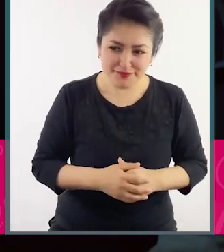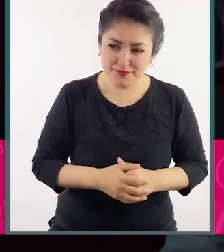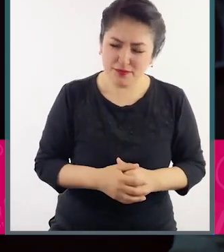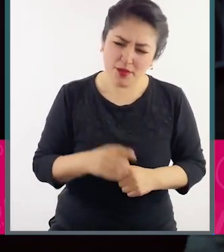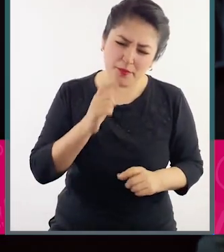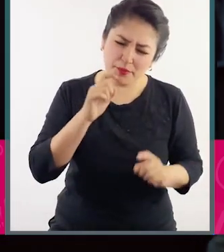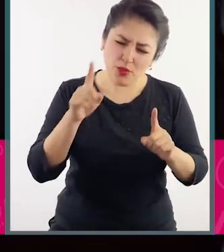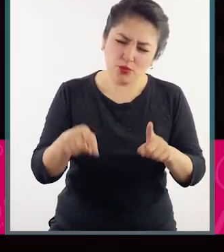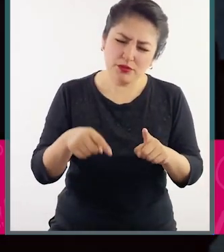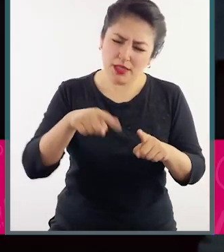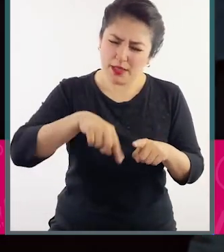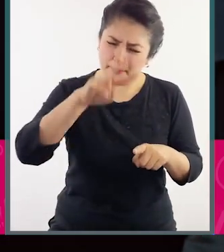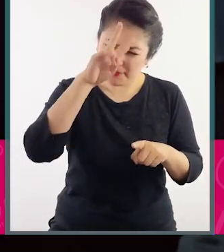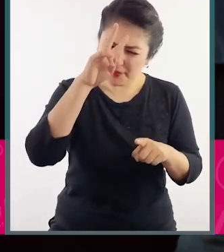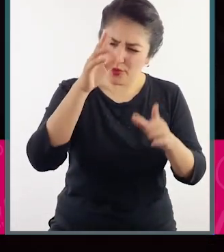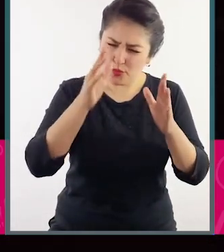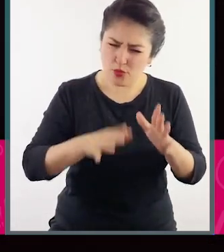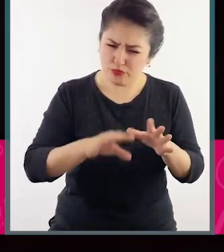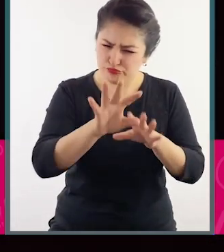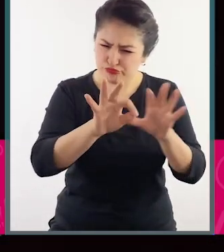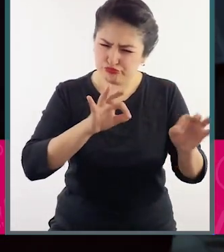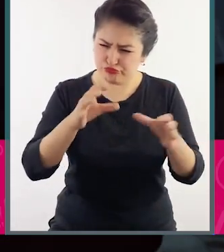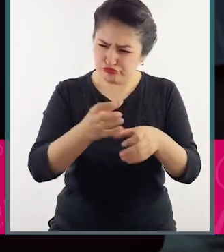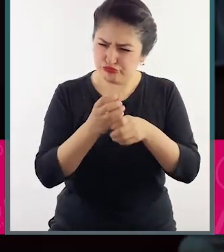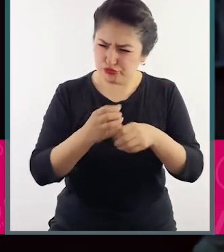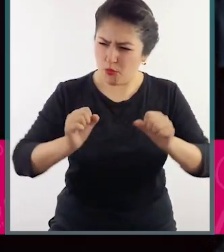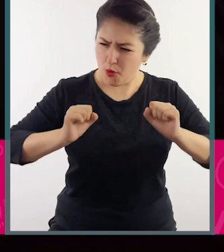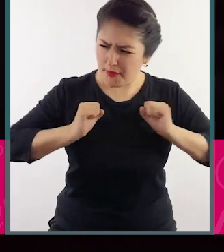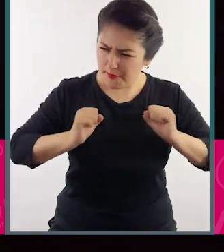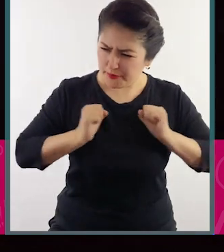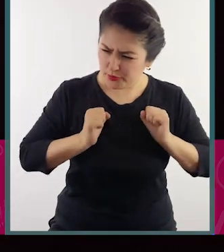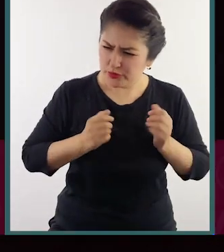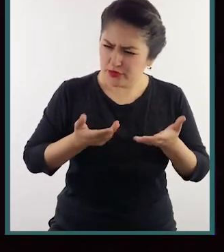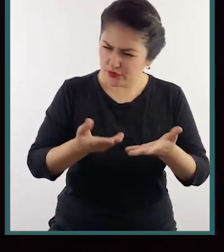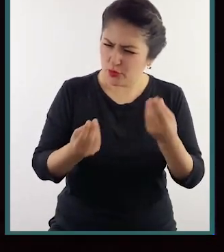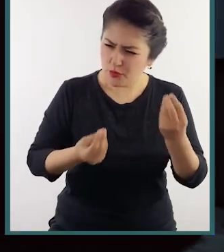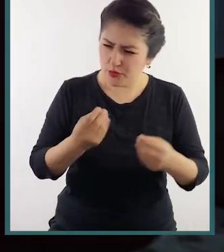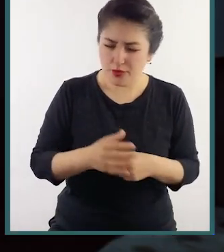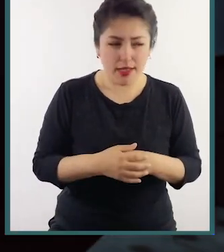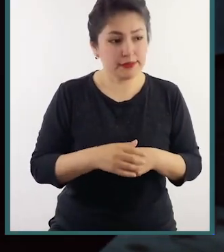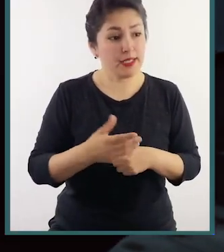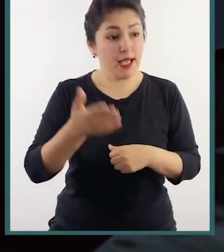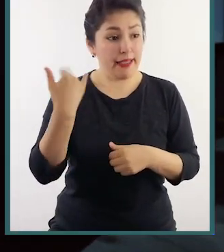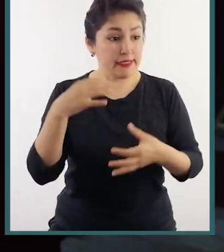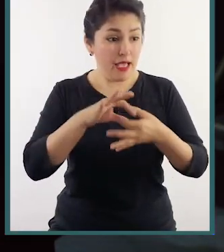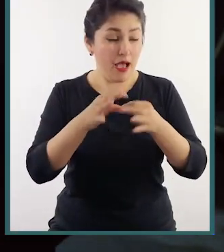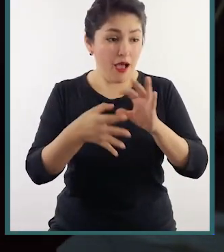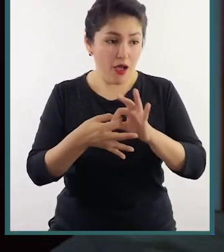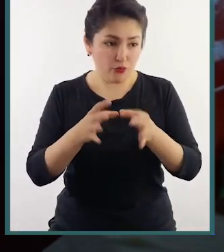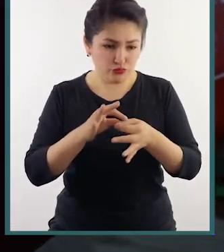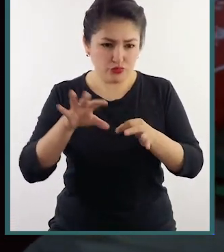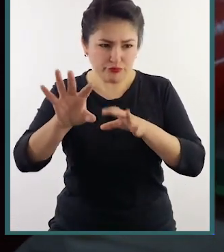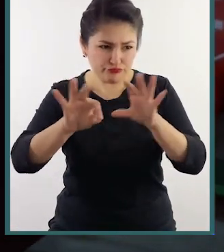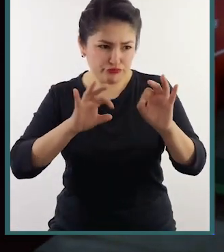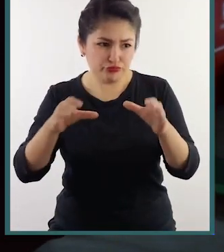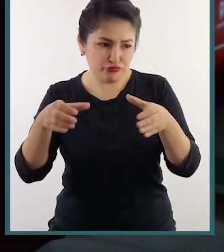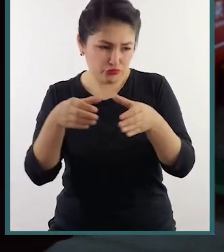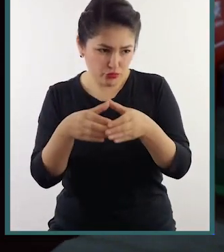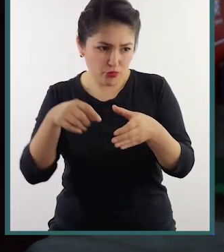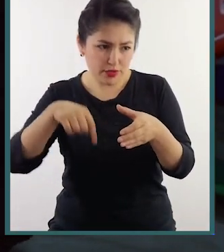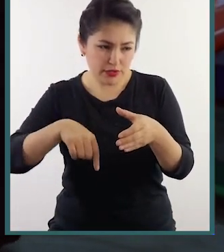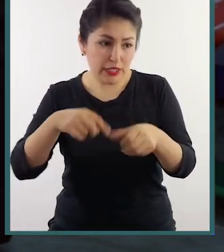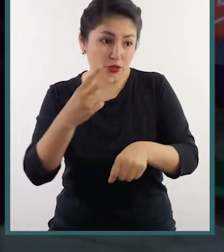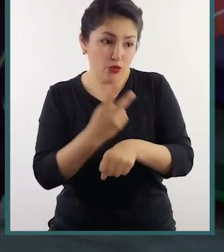¿Cómo ustedes han escogido a los peruanos para que participen el día de hoy y en toda esta semana que se viene? Sí, en agosto hicimos las clasificatorias del Team